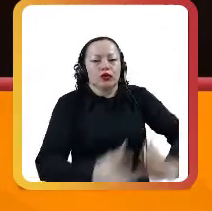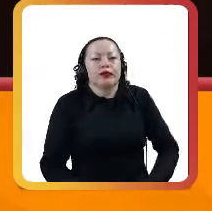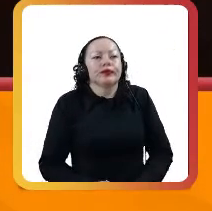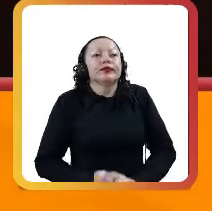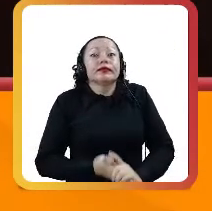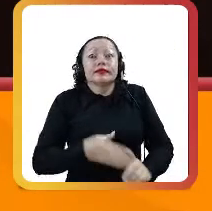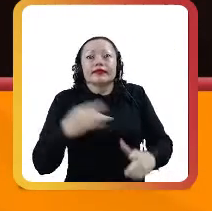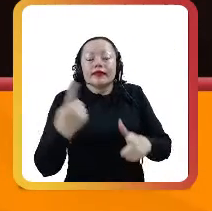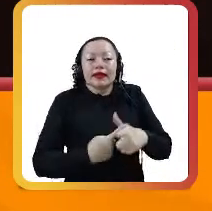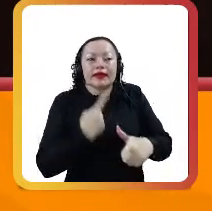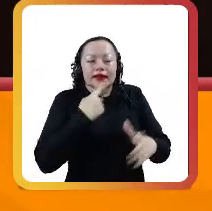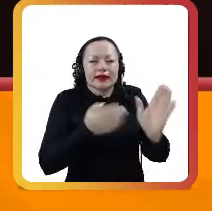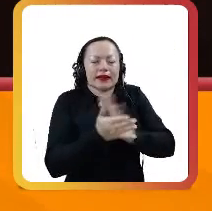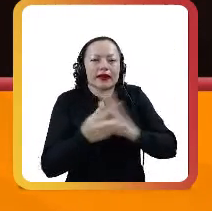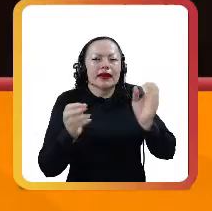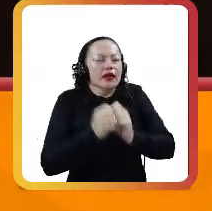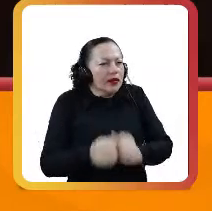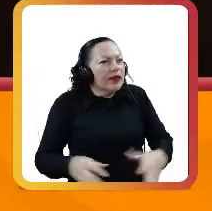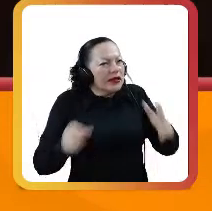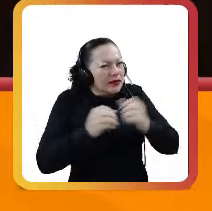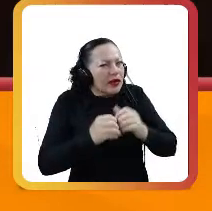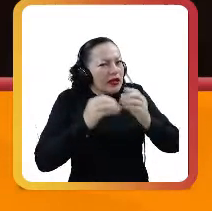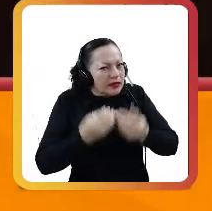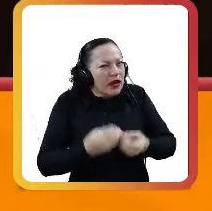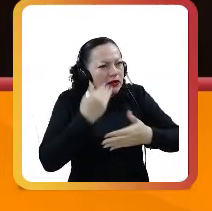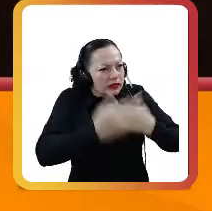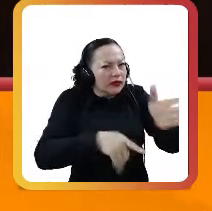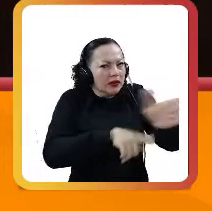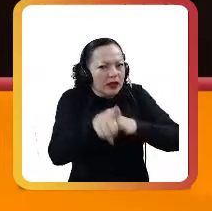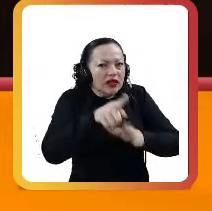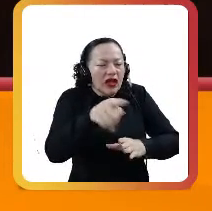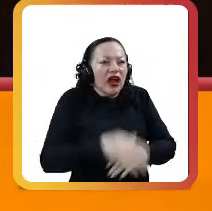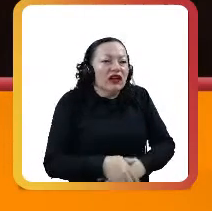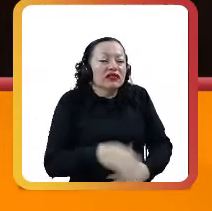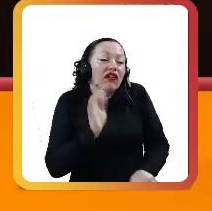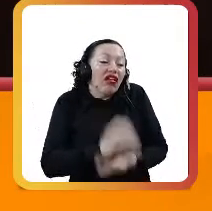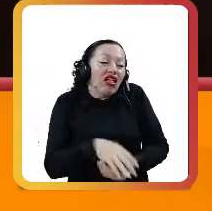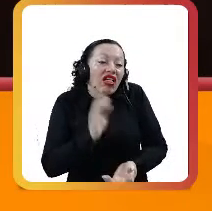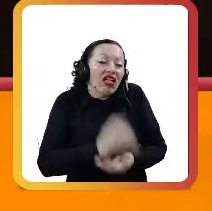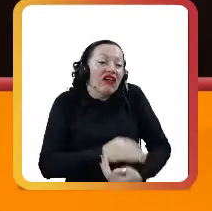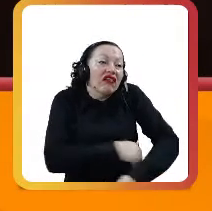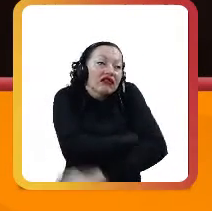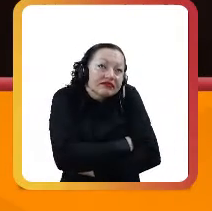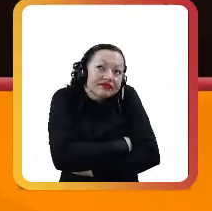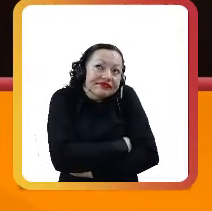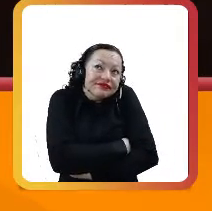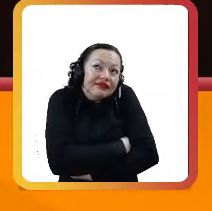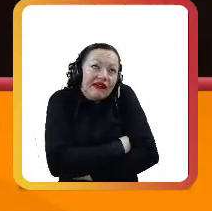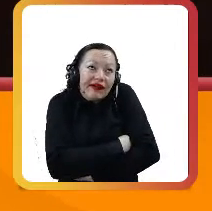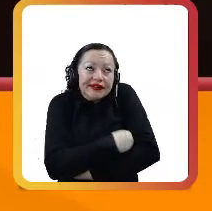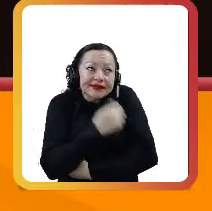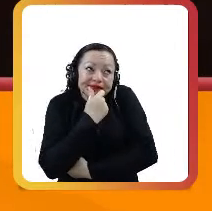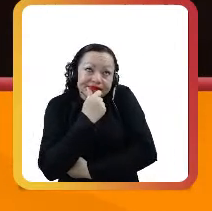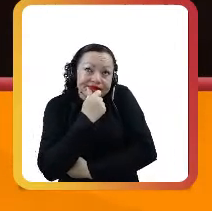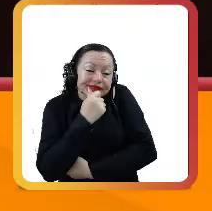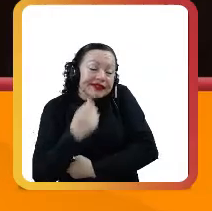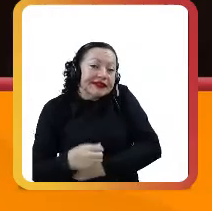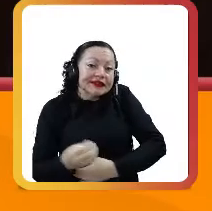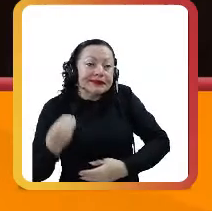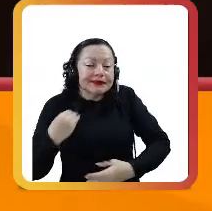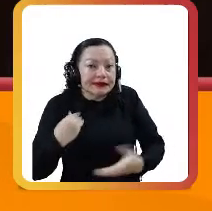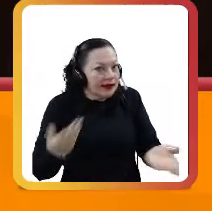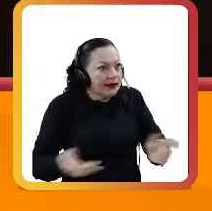Entonces uno es para adelante, si tú eres para atrás, pues así mismo vas a tener tu